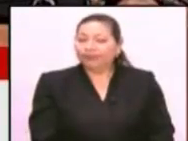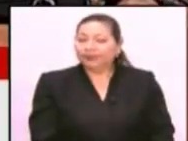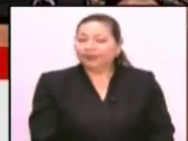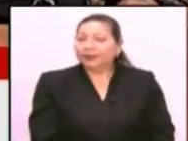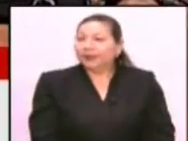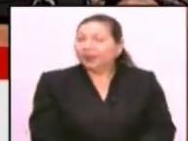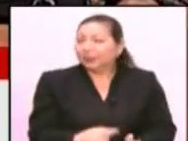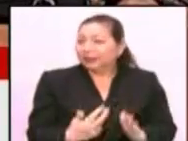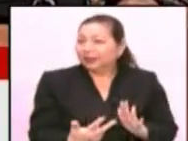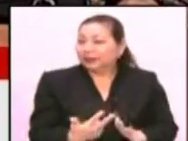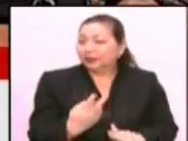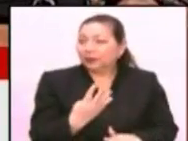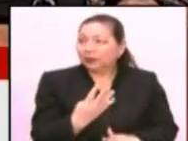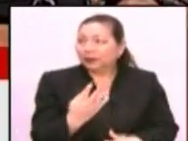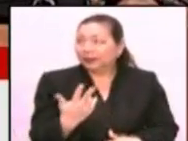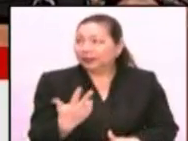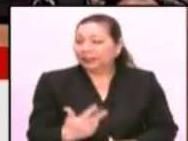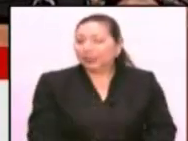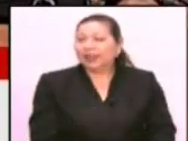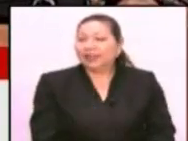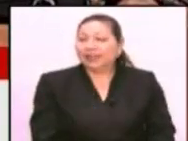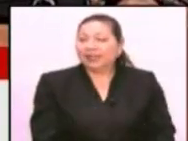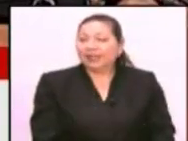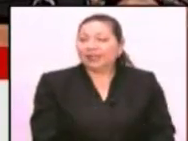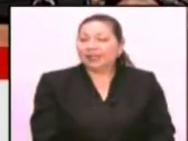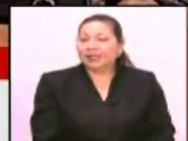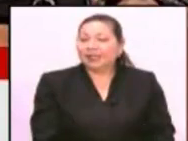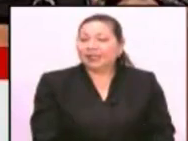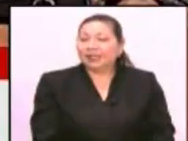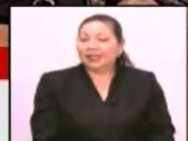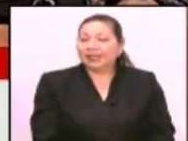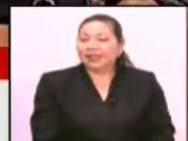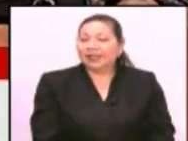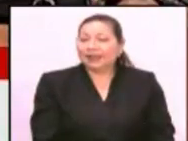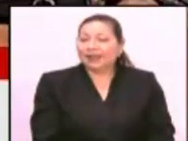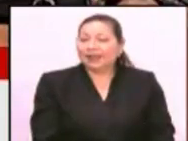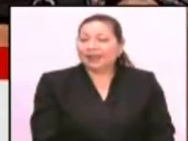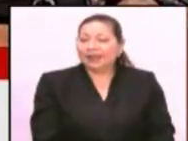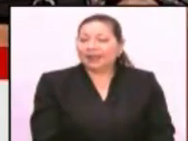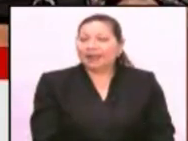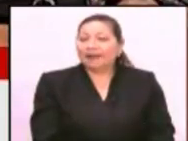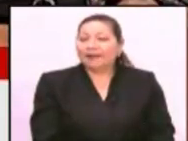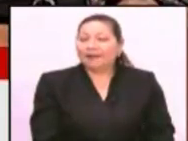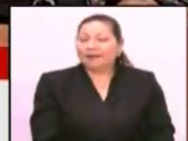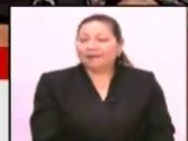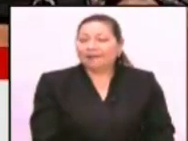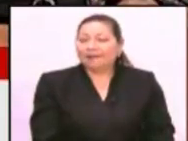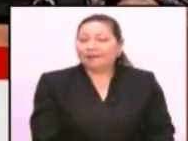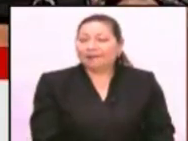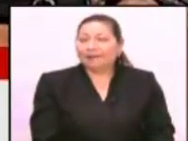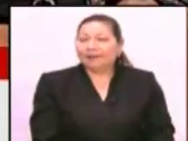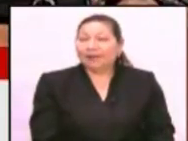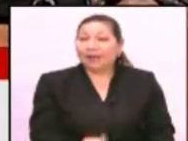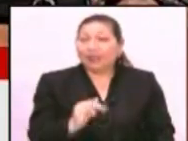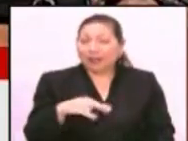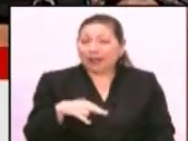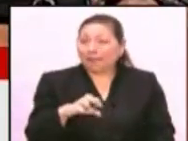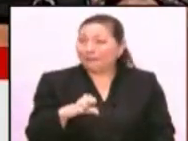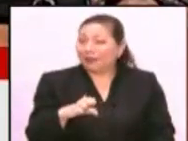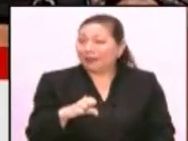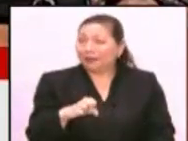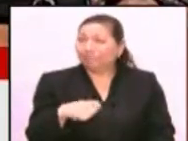lo que plantea el 1343. Y otra cosa que ya hemos encontrado a nivel nacional, presidente. El INPE